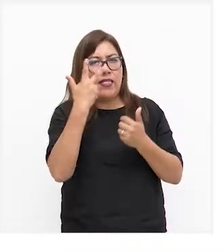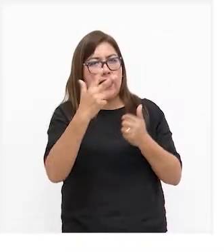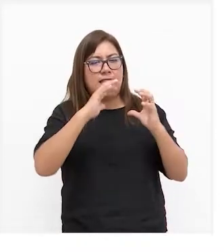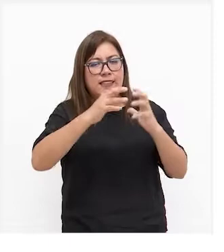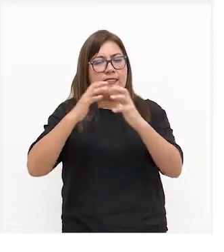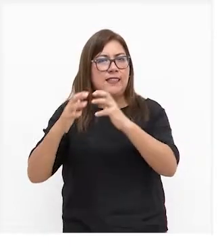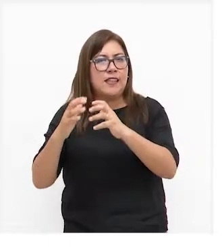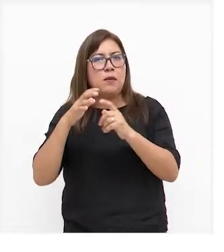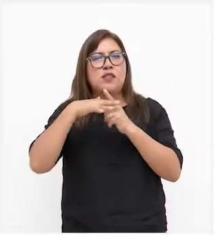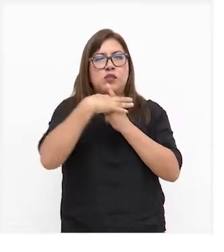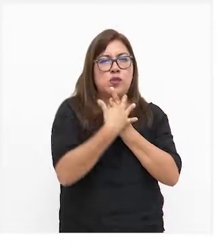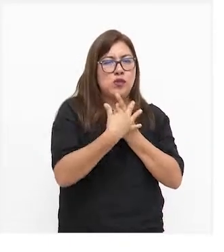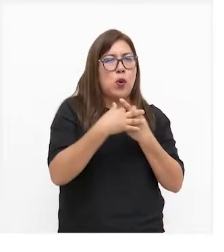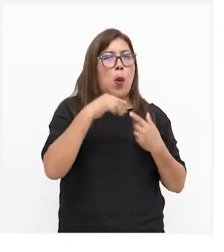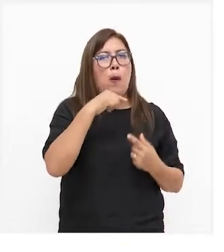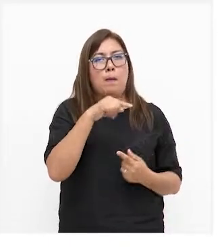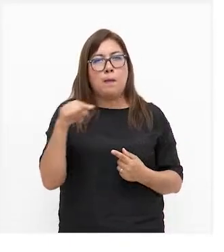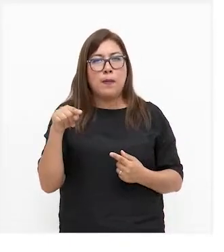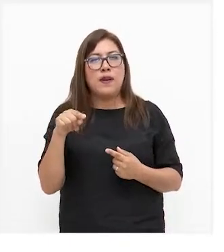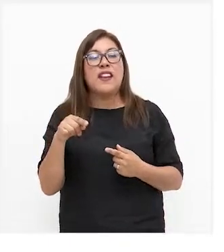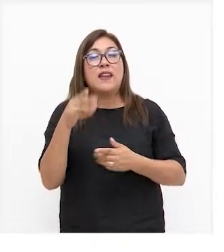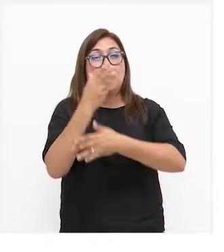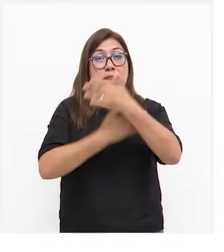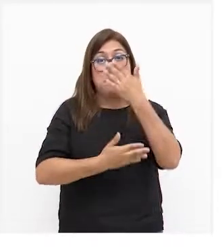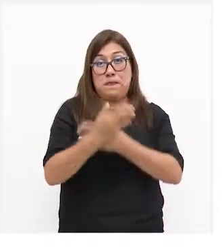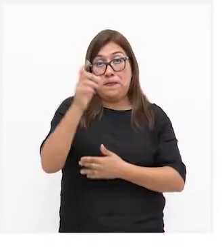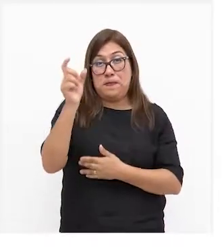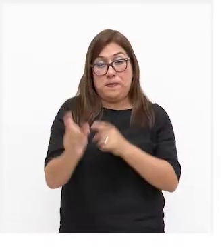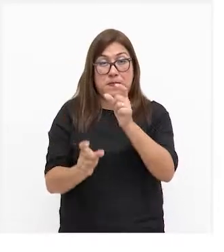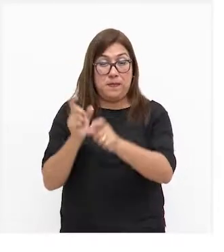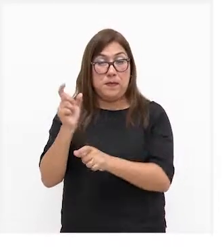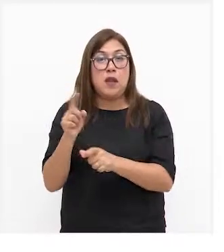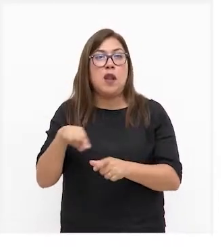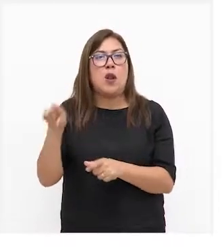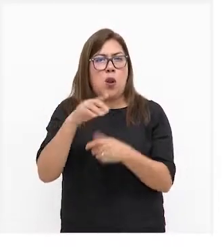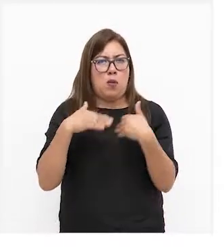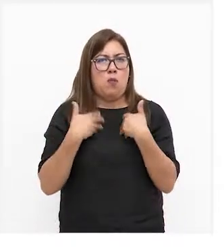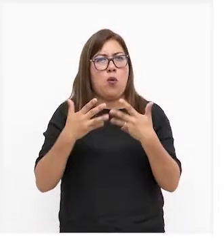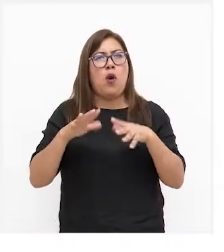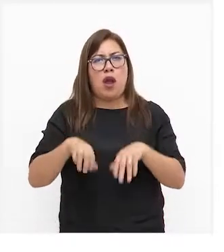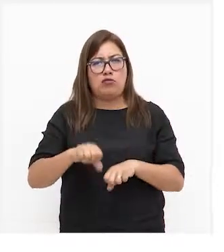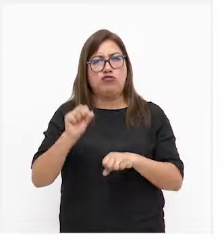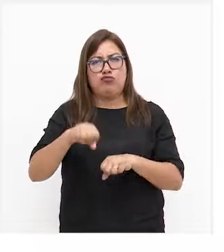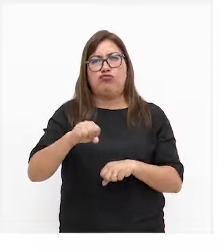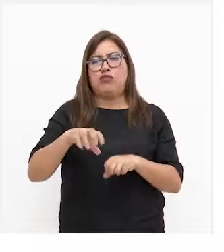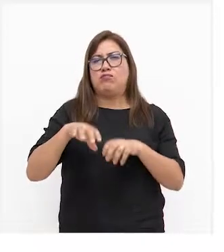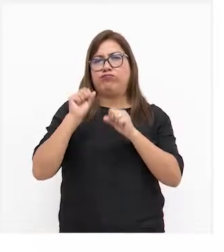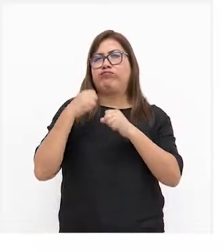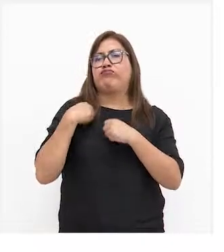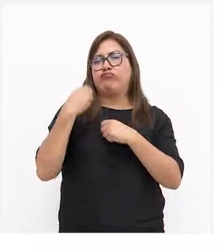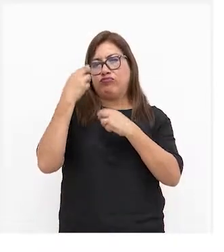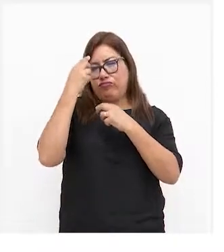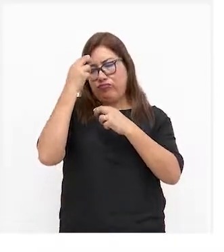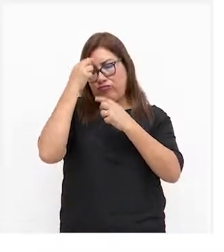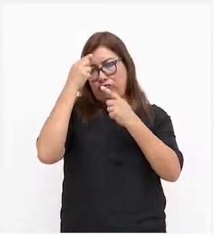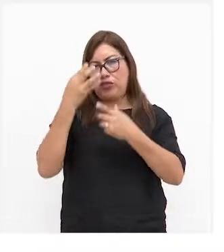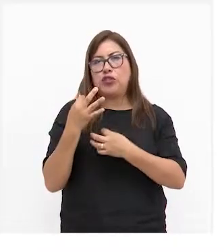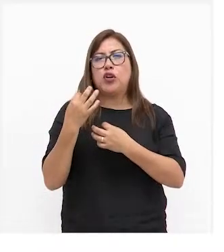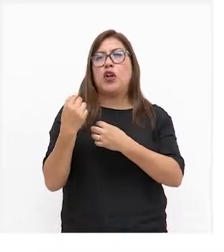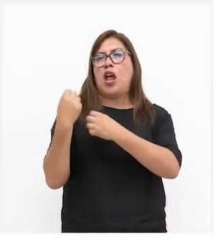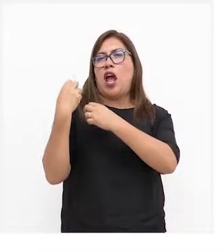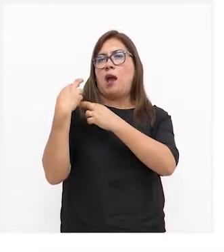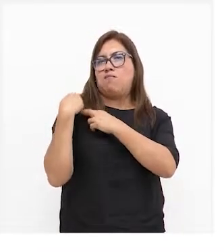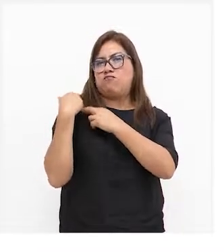de situaciones en los cuales las personas con discapacidad podrían tomar decisiones jurídicas con o sin